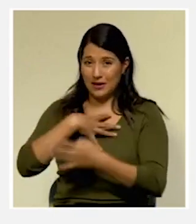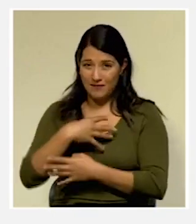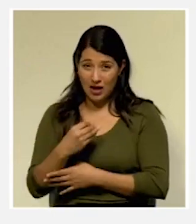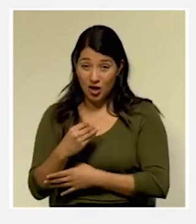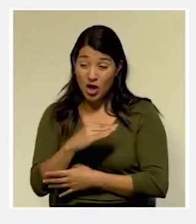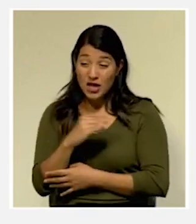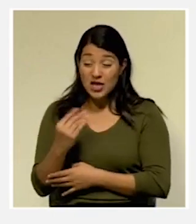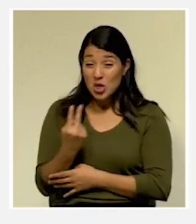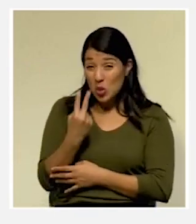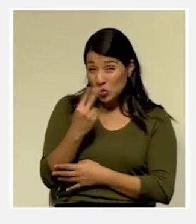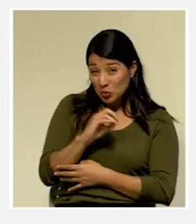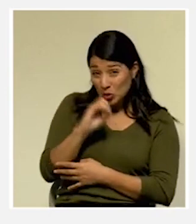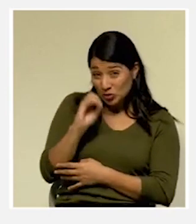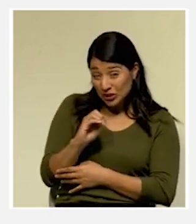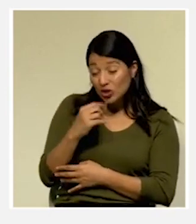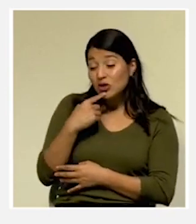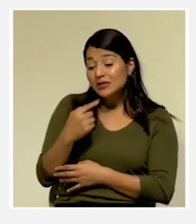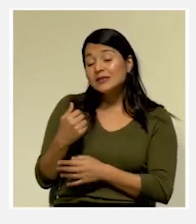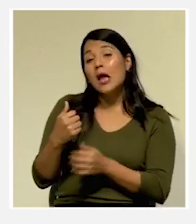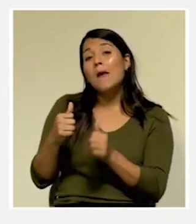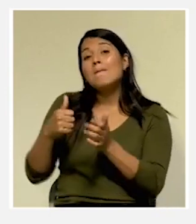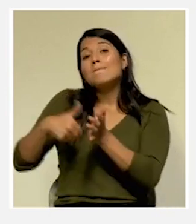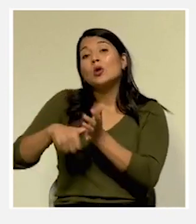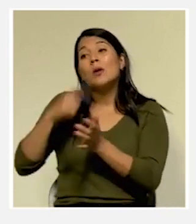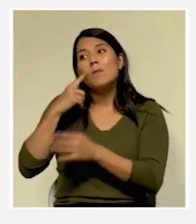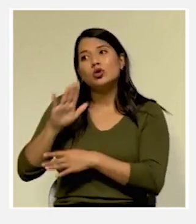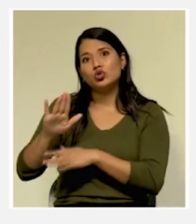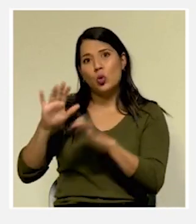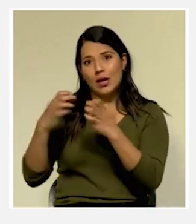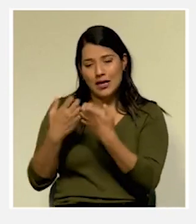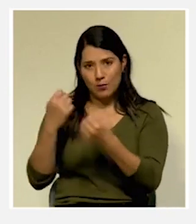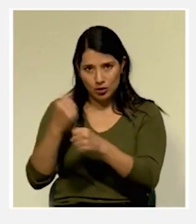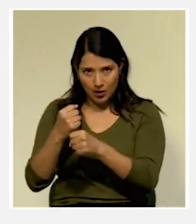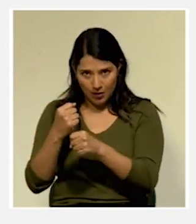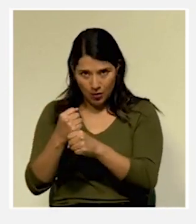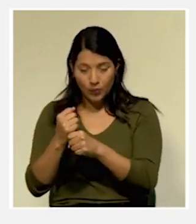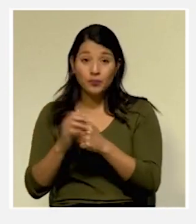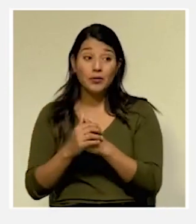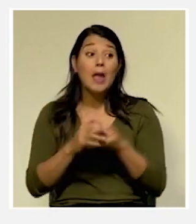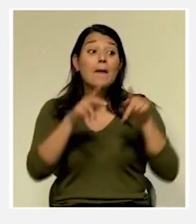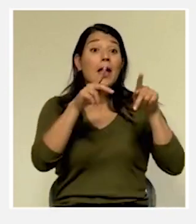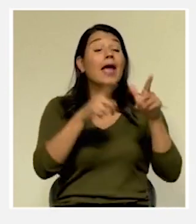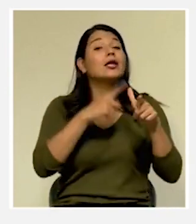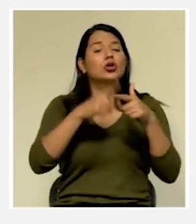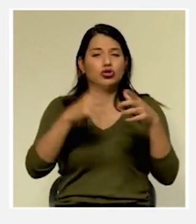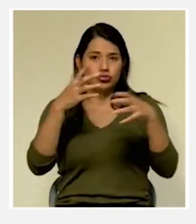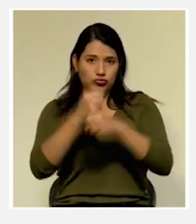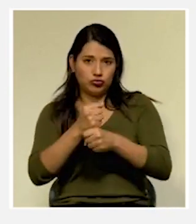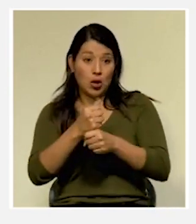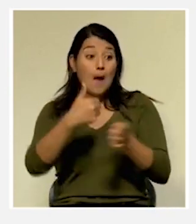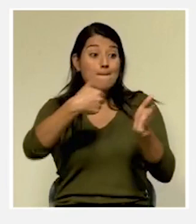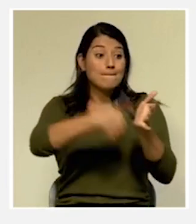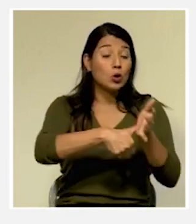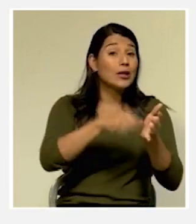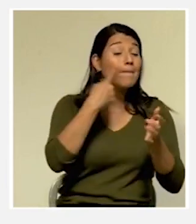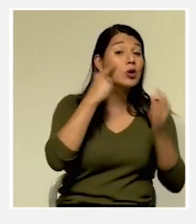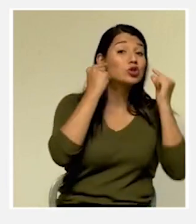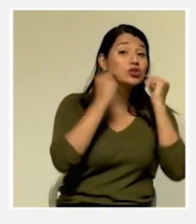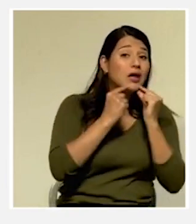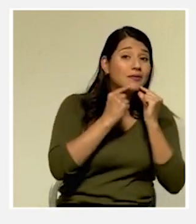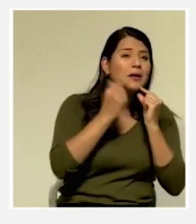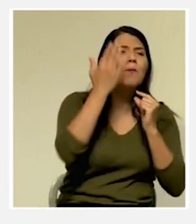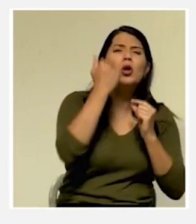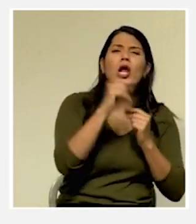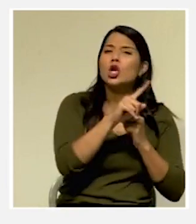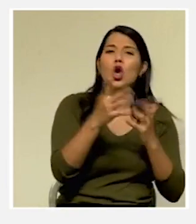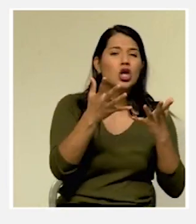equipo. Pero vemos que hay una mayoría de, vamos a ver, votan por Rodrigo Chávez porque no es Figueres, para que no sea Figueres,